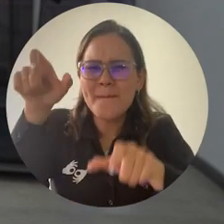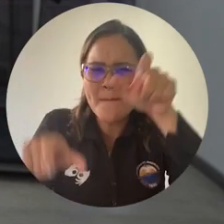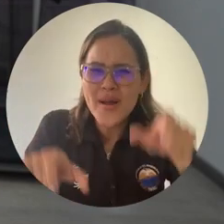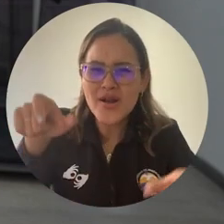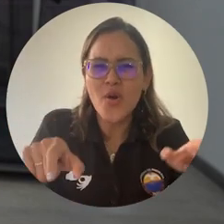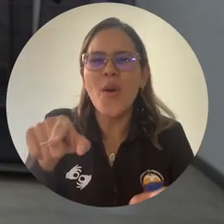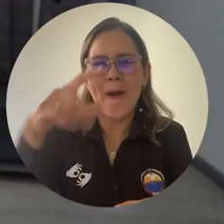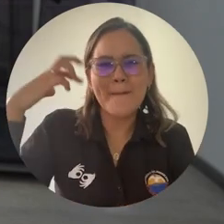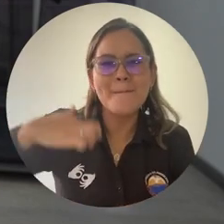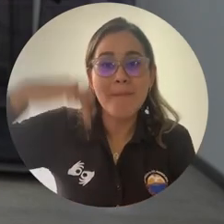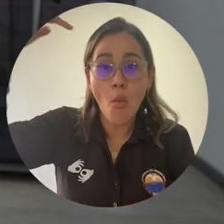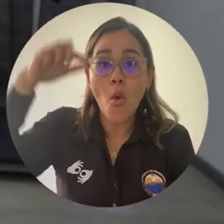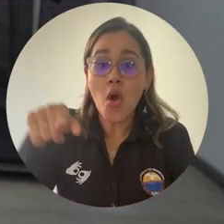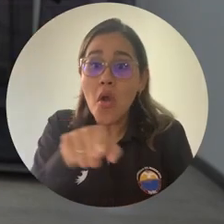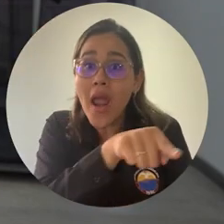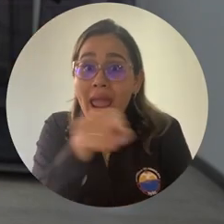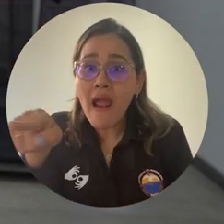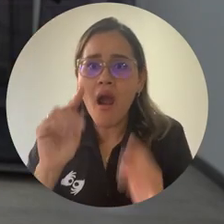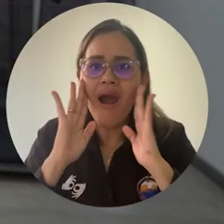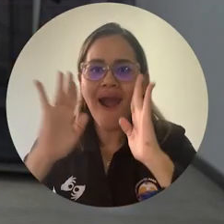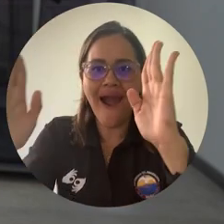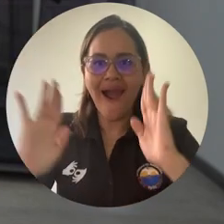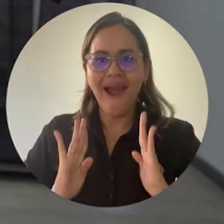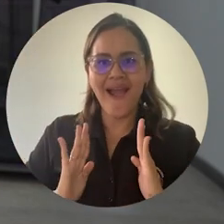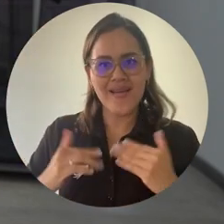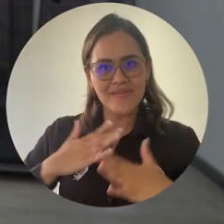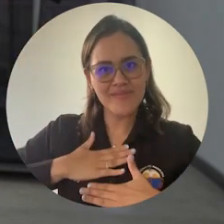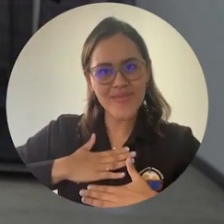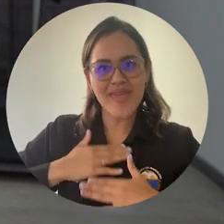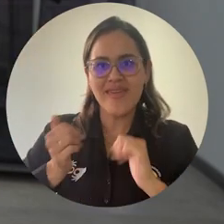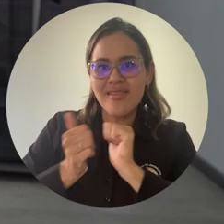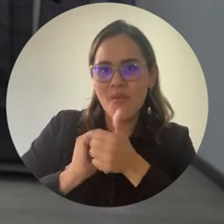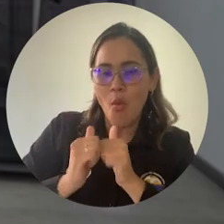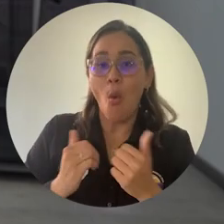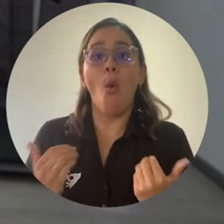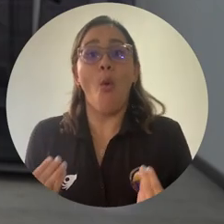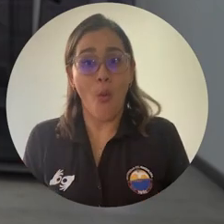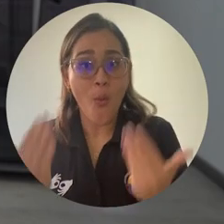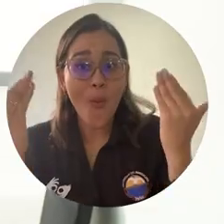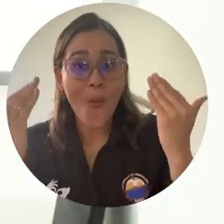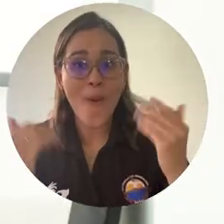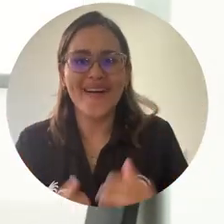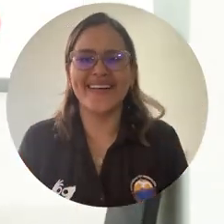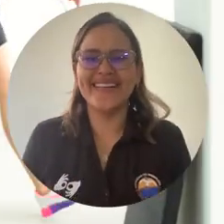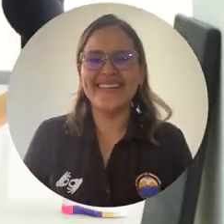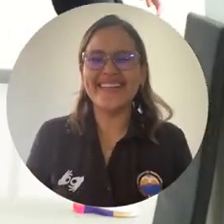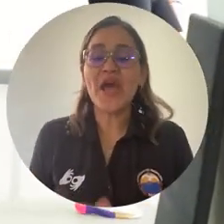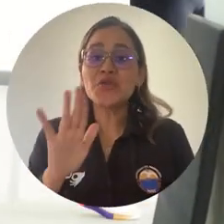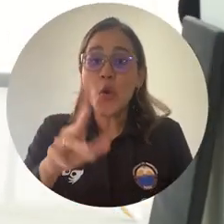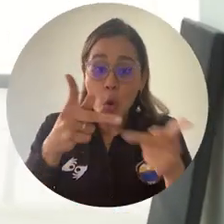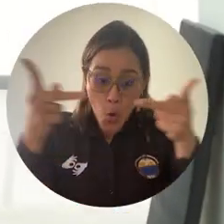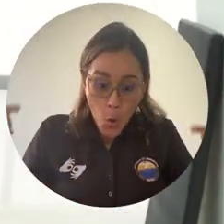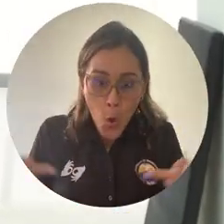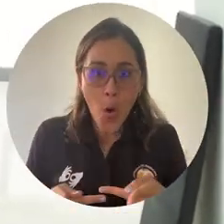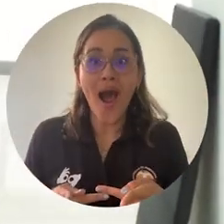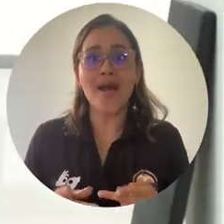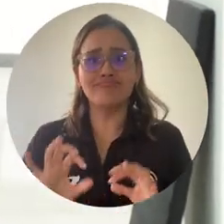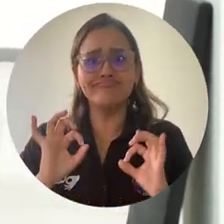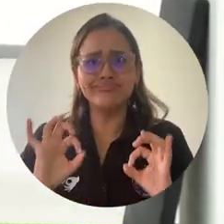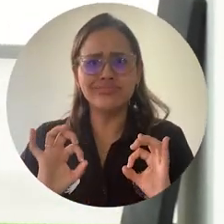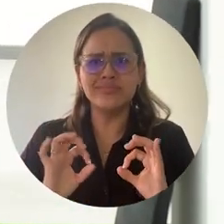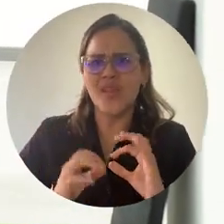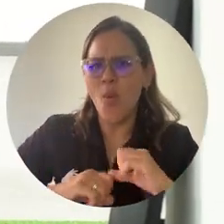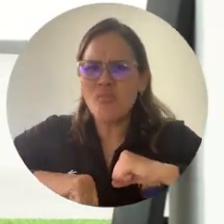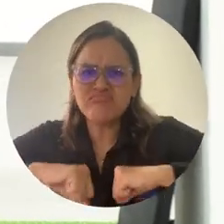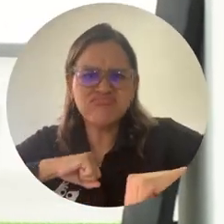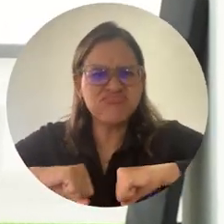una alta variedad de profesionales que se encuentran en este centro. Este centro de innovación de alto